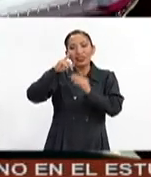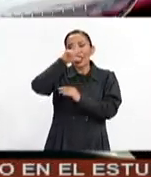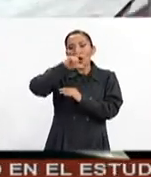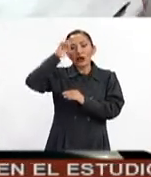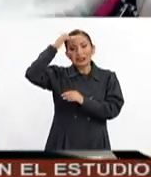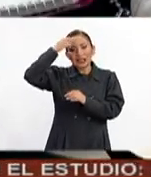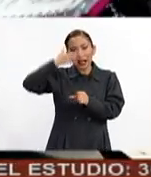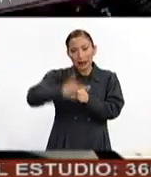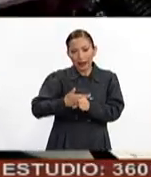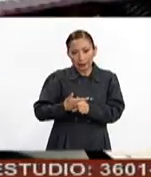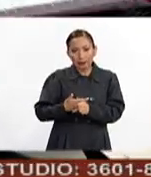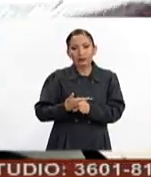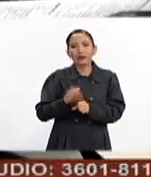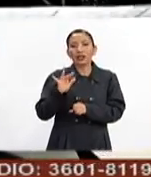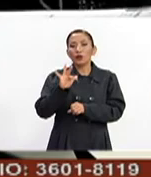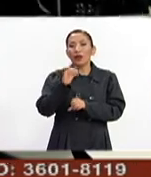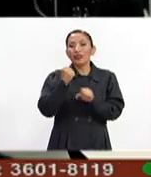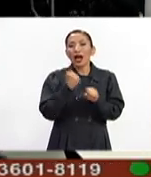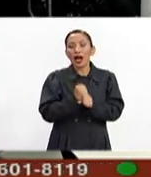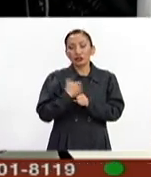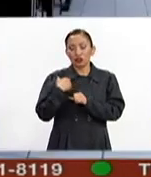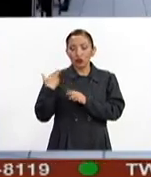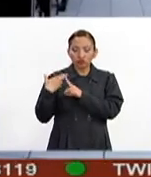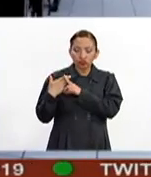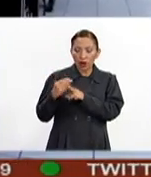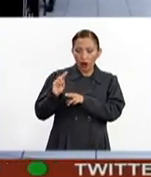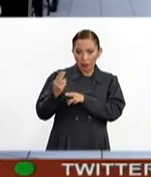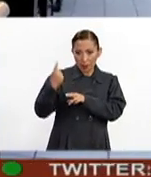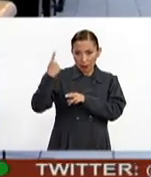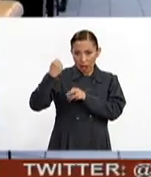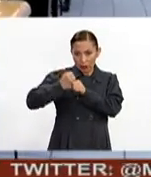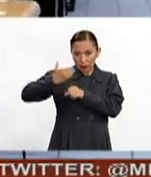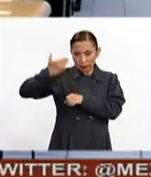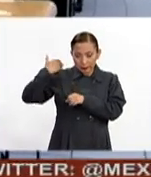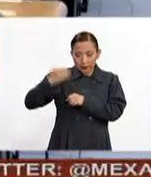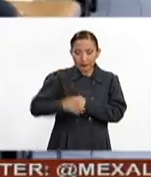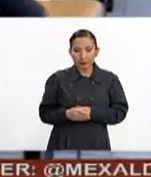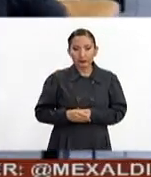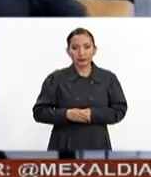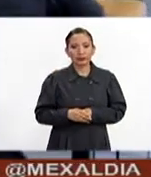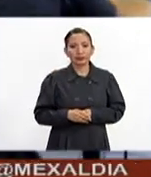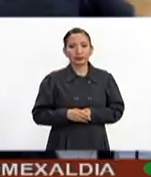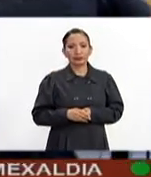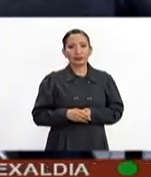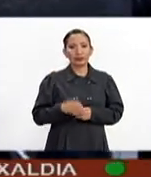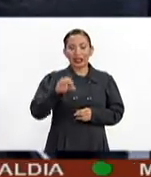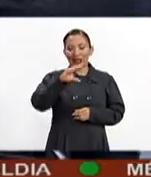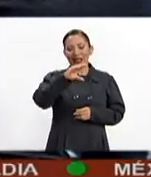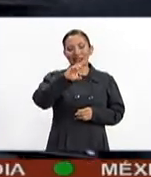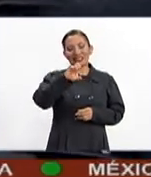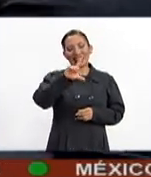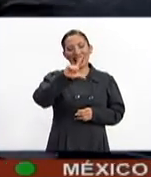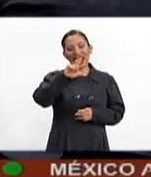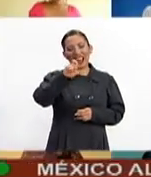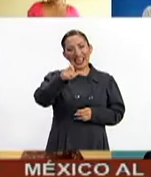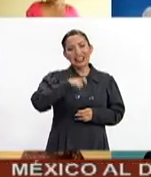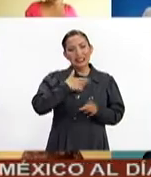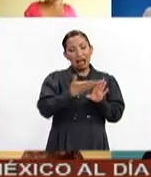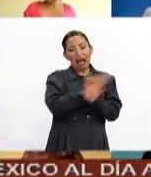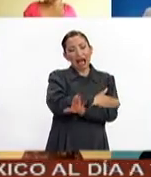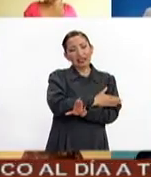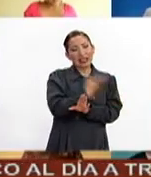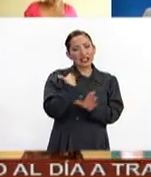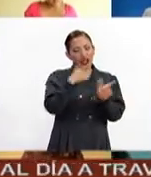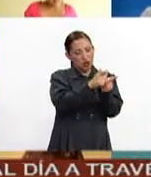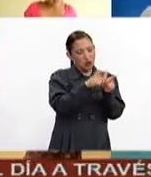Extranjeras. Estos 50 años los cumplimos en noviembre del año pasado. Y el CELE surgió como un centro de enseñanza de